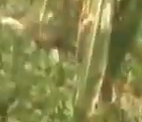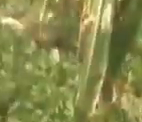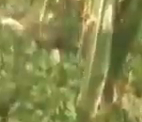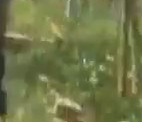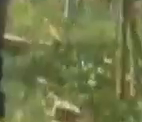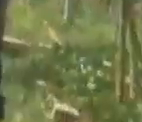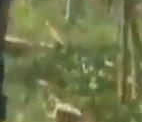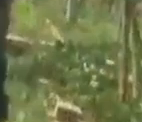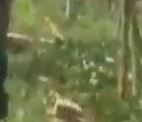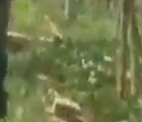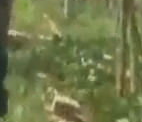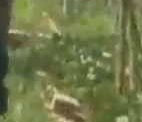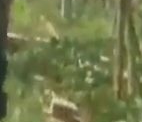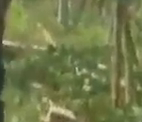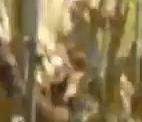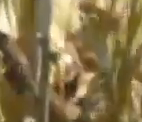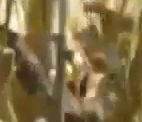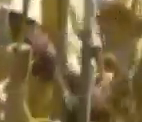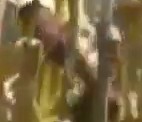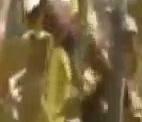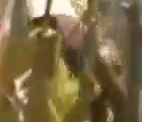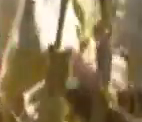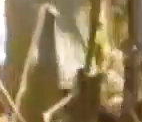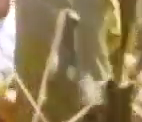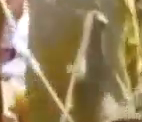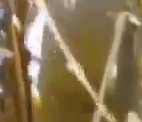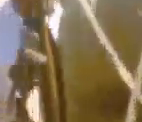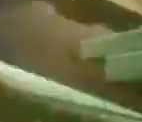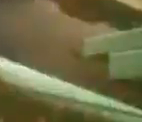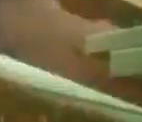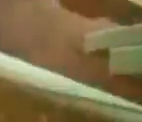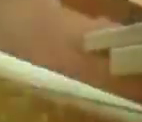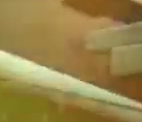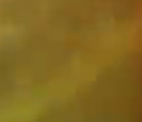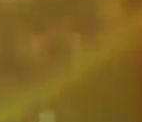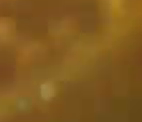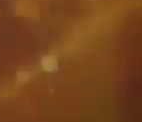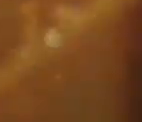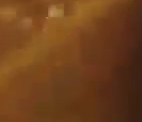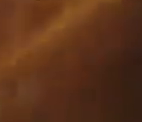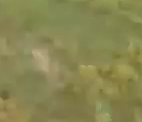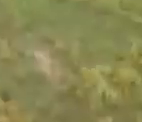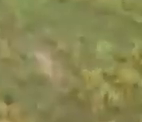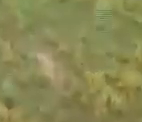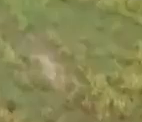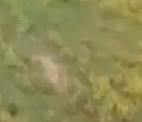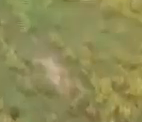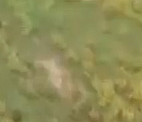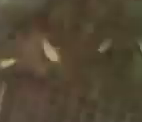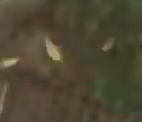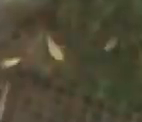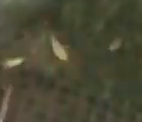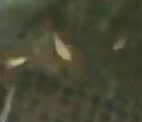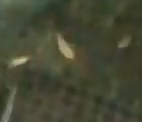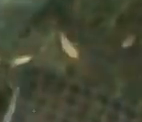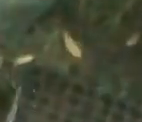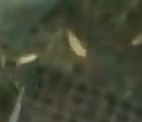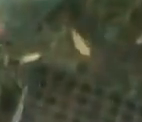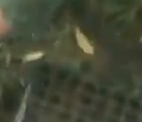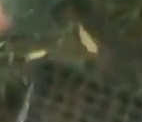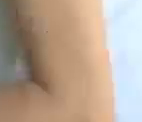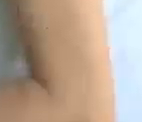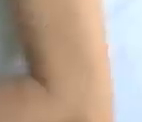capacidad productiva del ser humano. Ayudar, trabajar, contribuir, motivar, perseverar, hasta